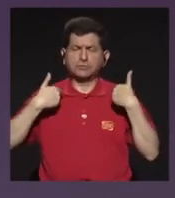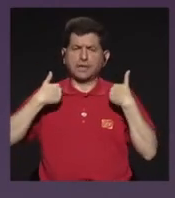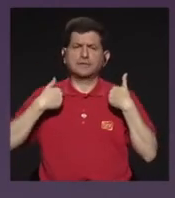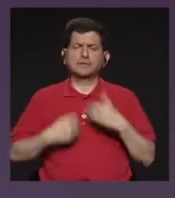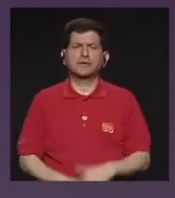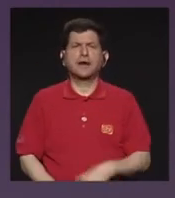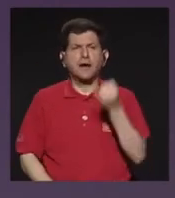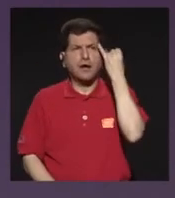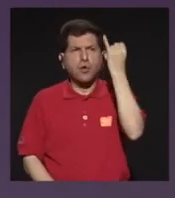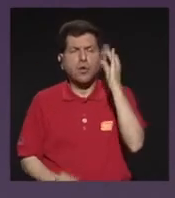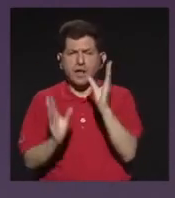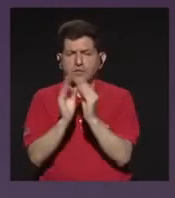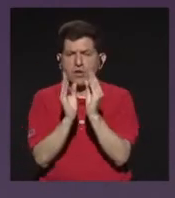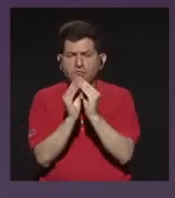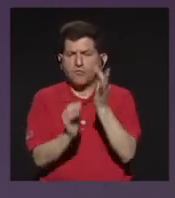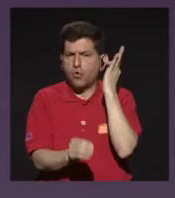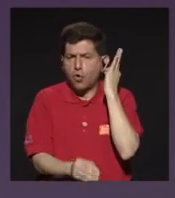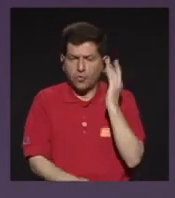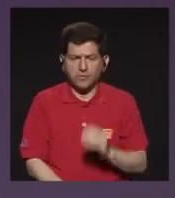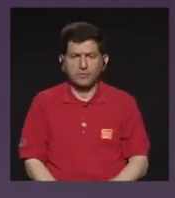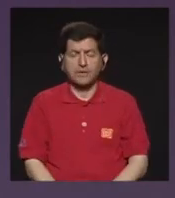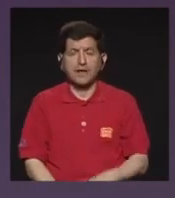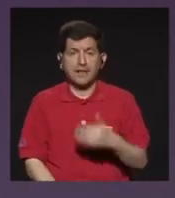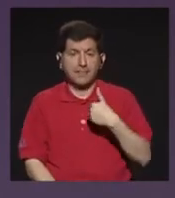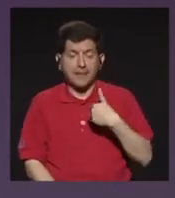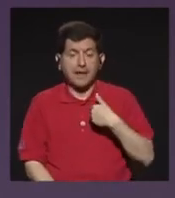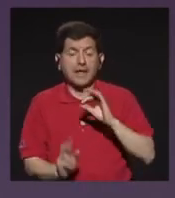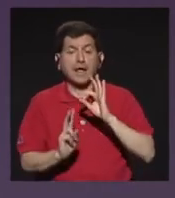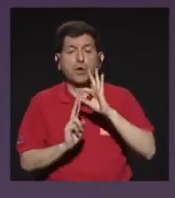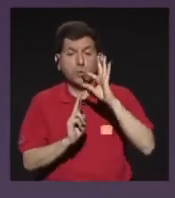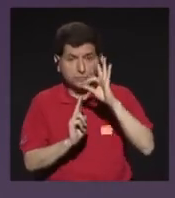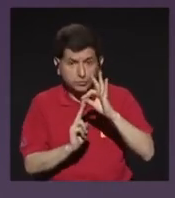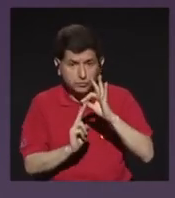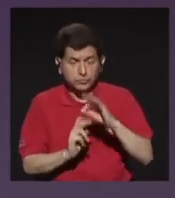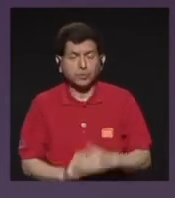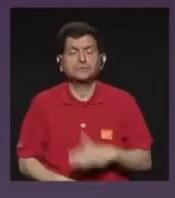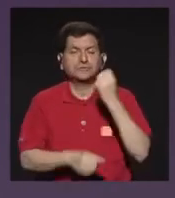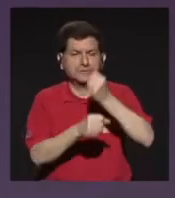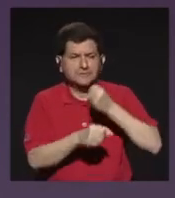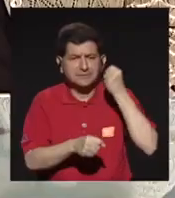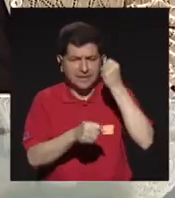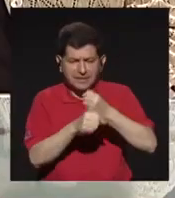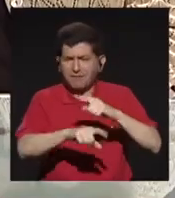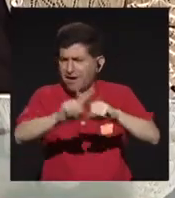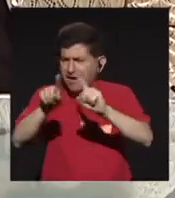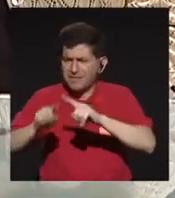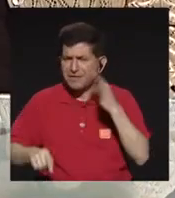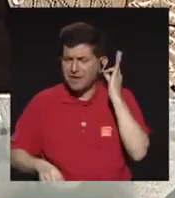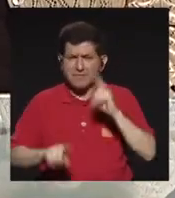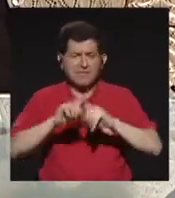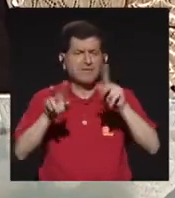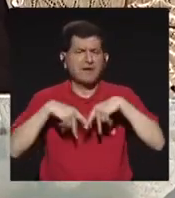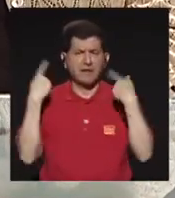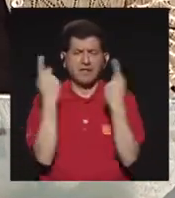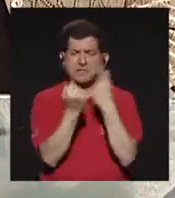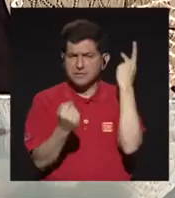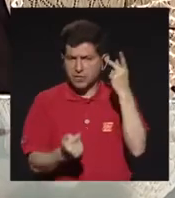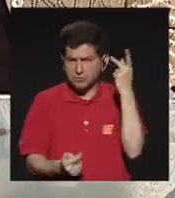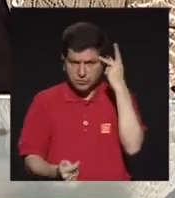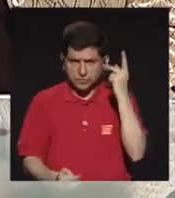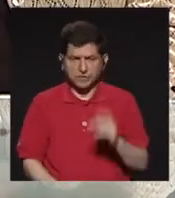con el planteamiento del Foro de Mujeres, porque tenemos la oportunidad de trabajar muchas mujeres de diferentes partidos